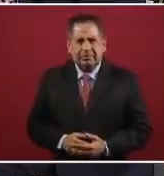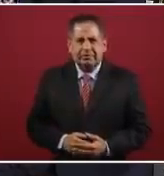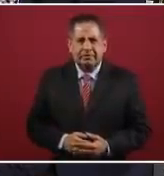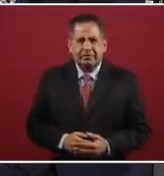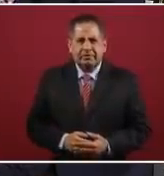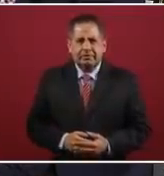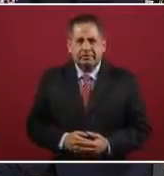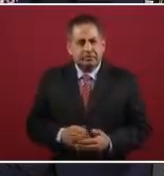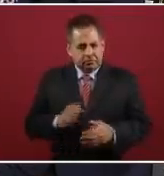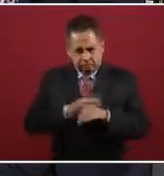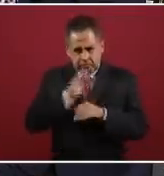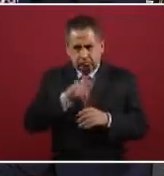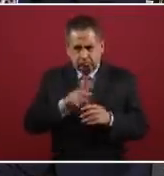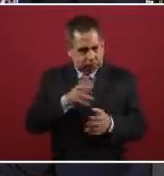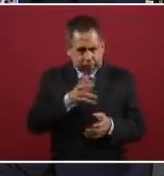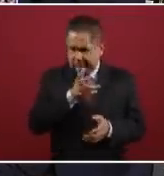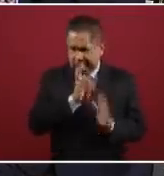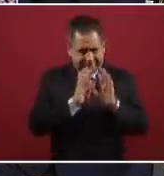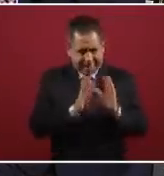¿Por qué no la papa?